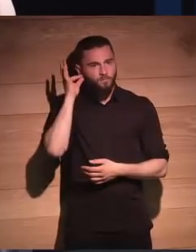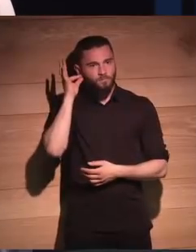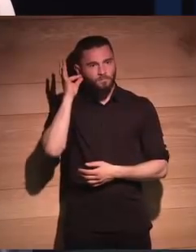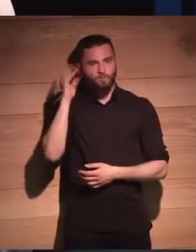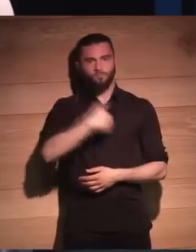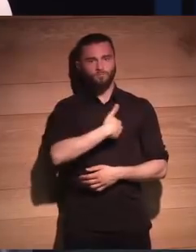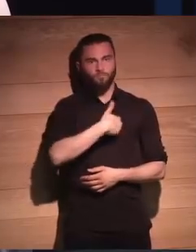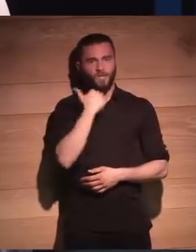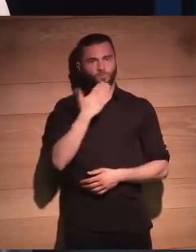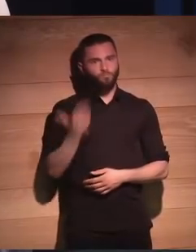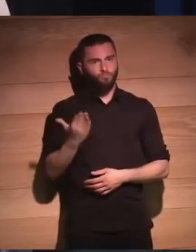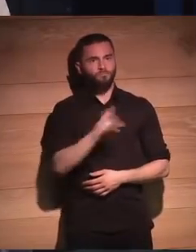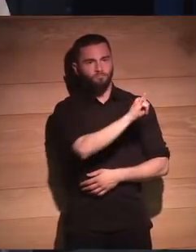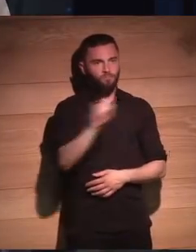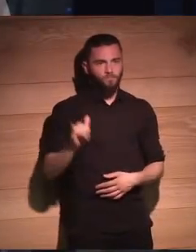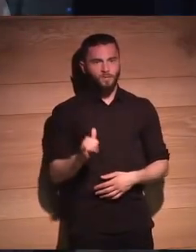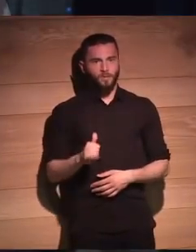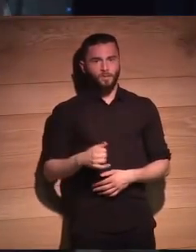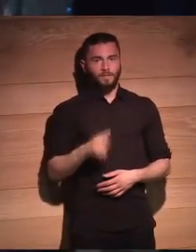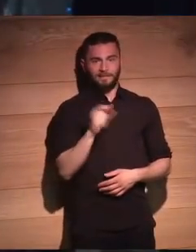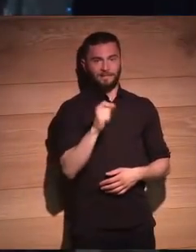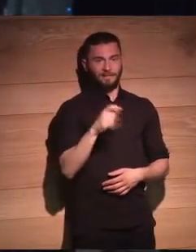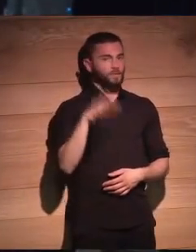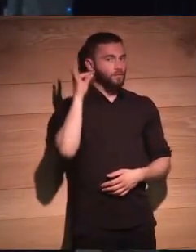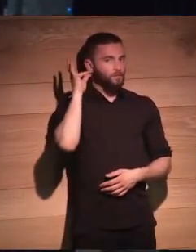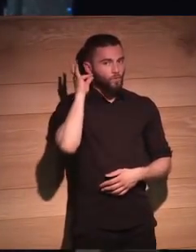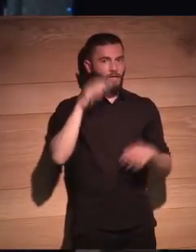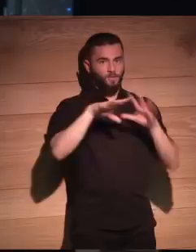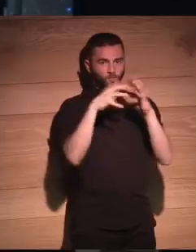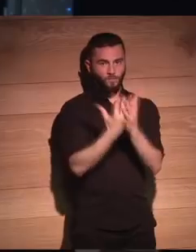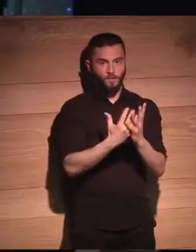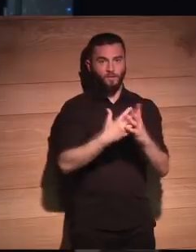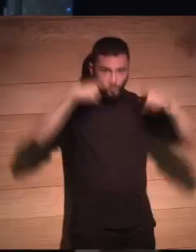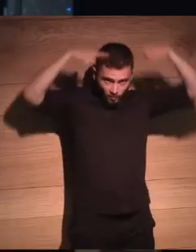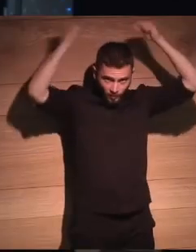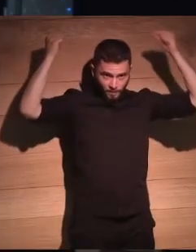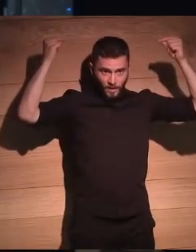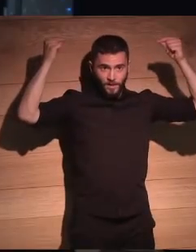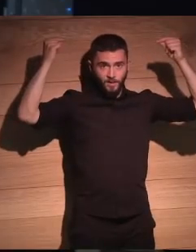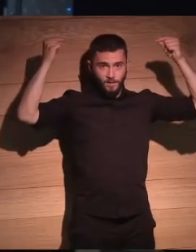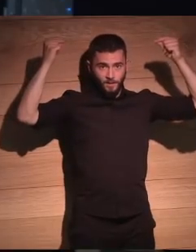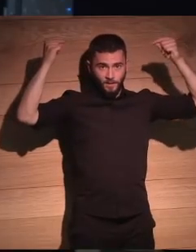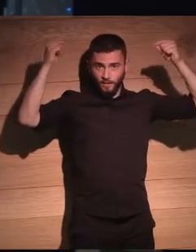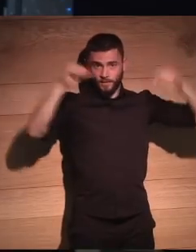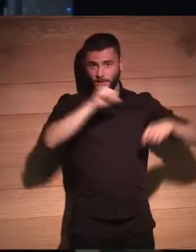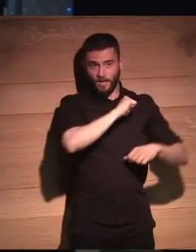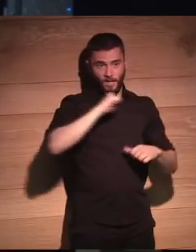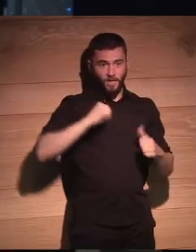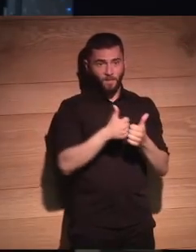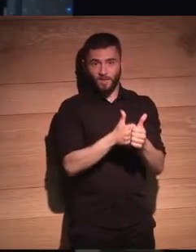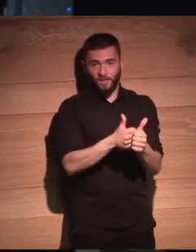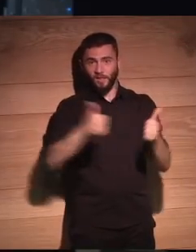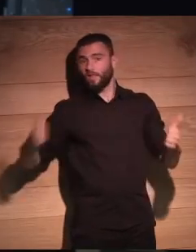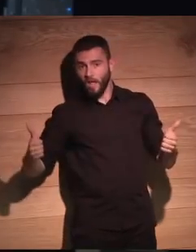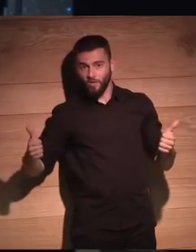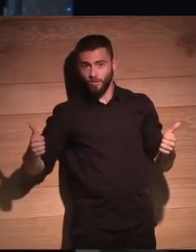grande. Yo creo que una de las constantes de las mujeres del universo de Batman es que surgen un poco como comparsas y acaban independizándose de Batman. Incluso, o sea,